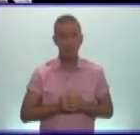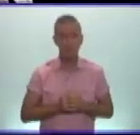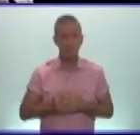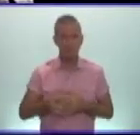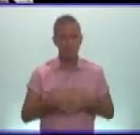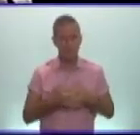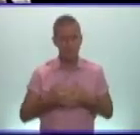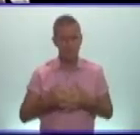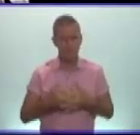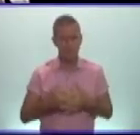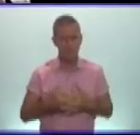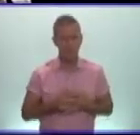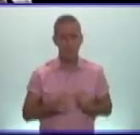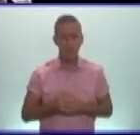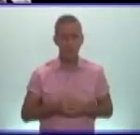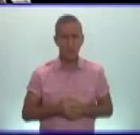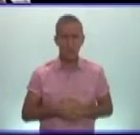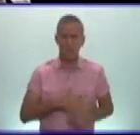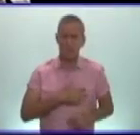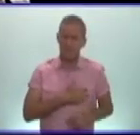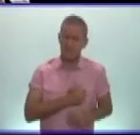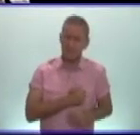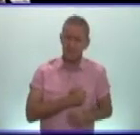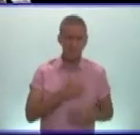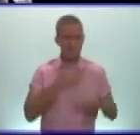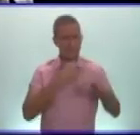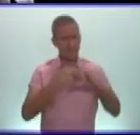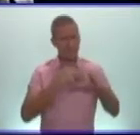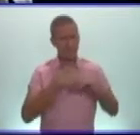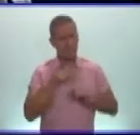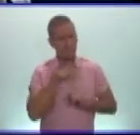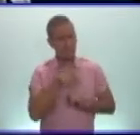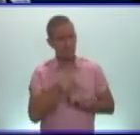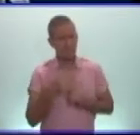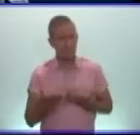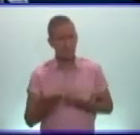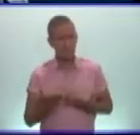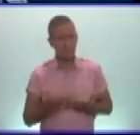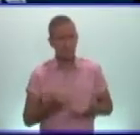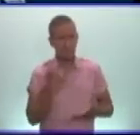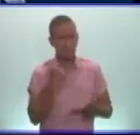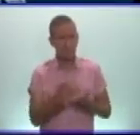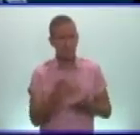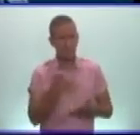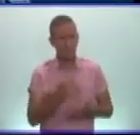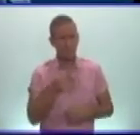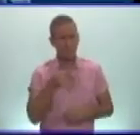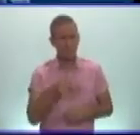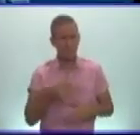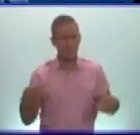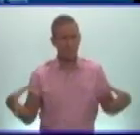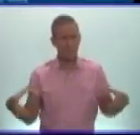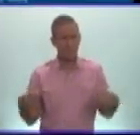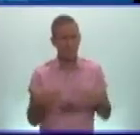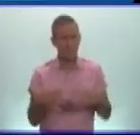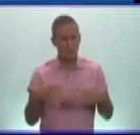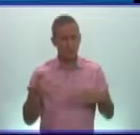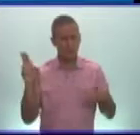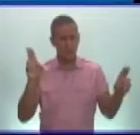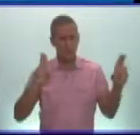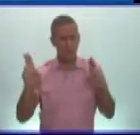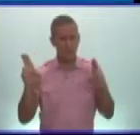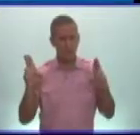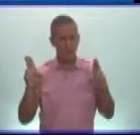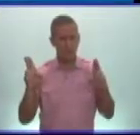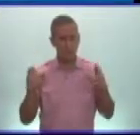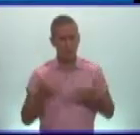mío. Mucho me ha entristecido la comunicación de usted en que me notifica que esa junta ha acordado socorrerme con